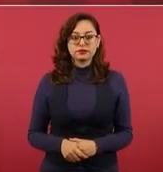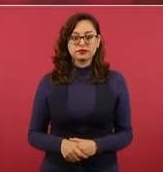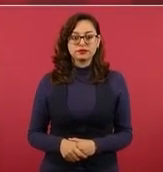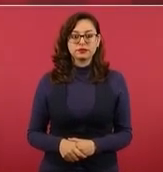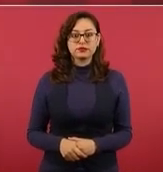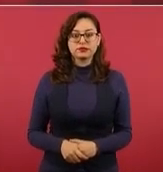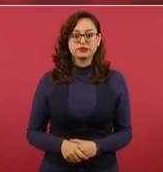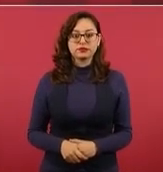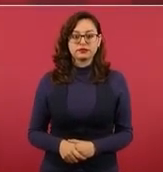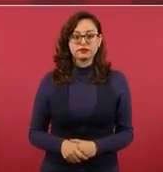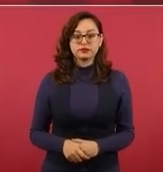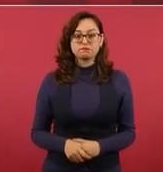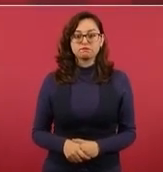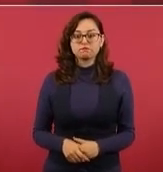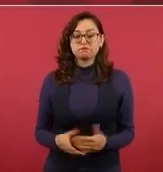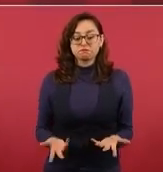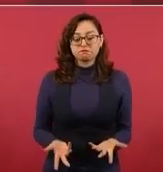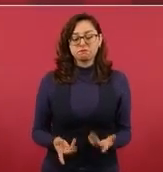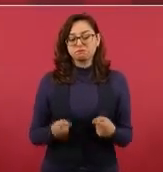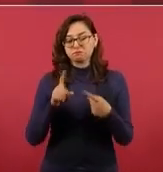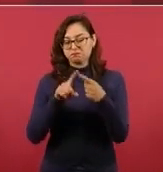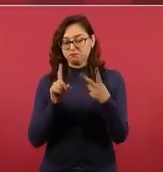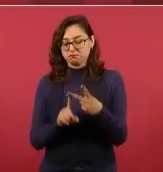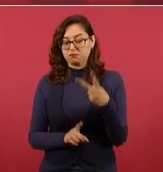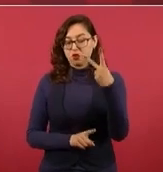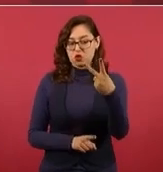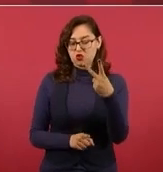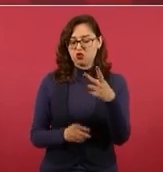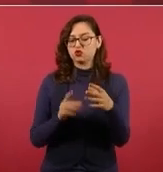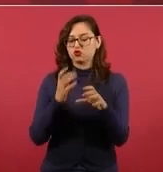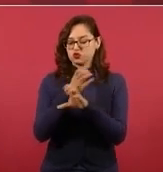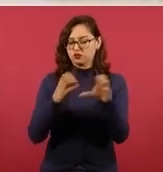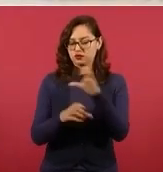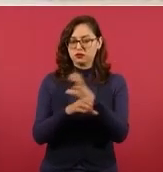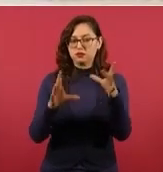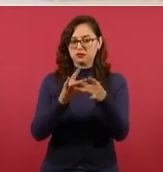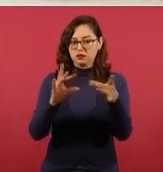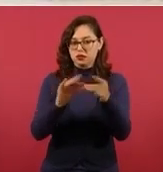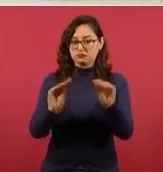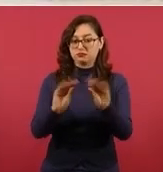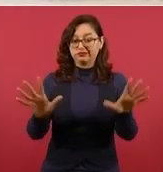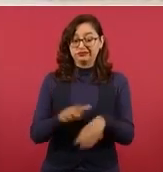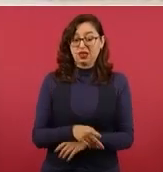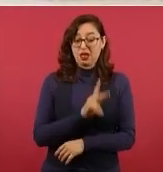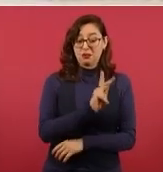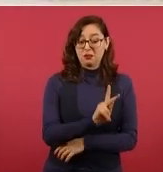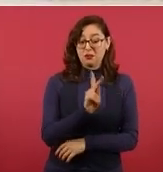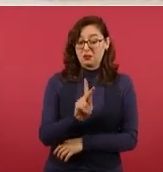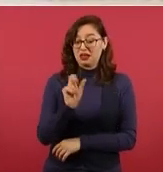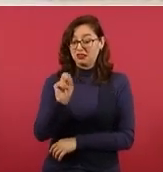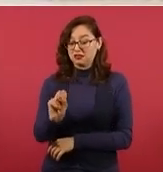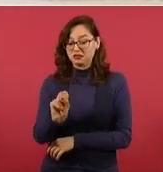la práctica durante mucho tiempo.